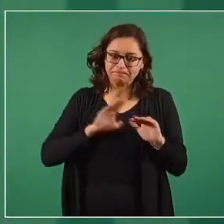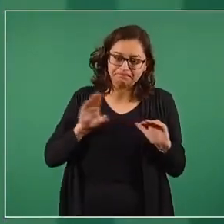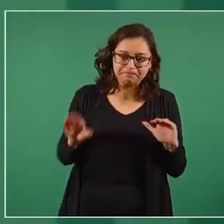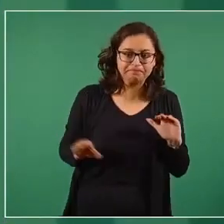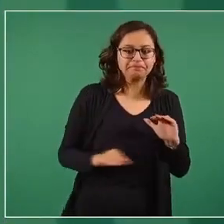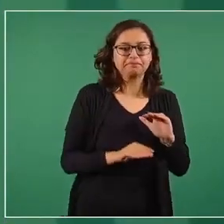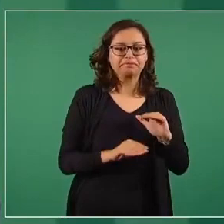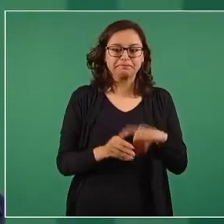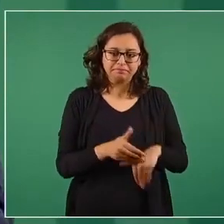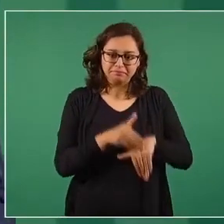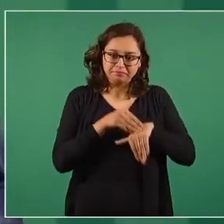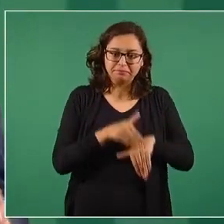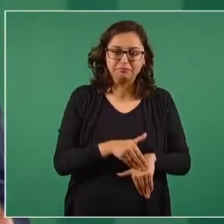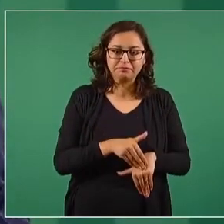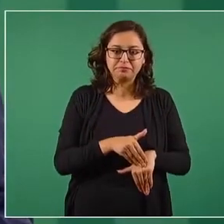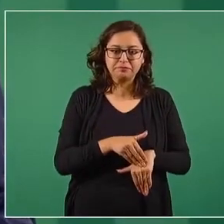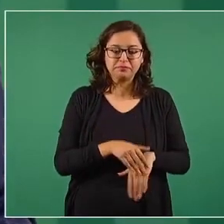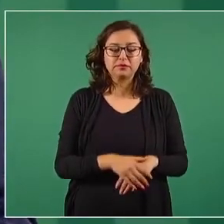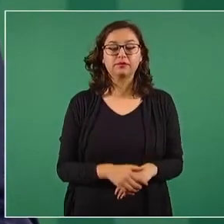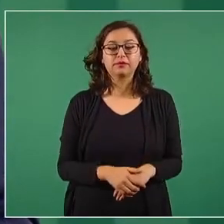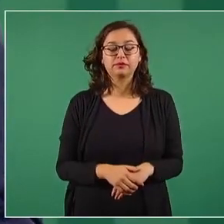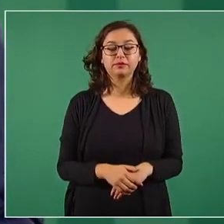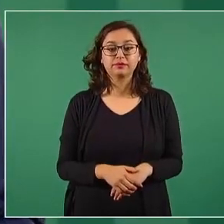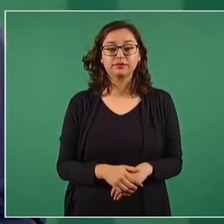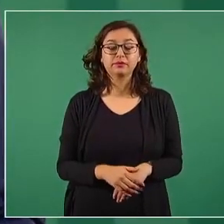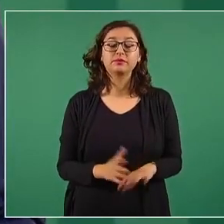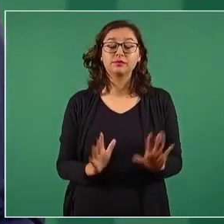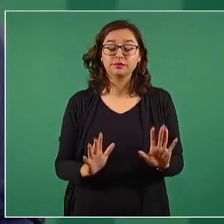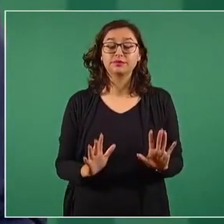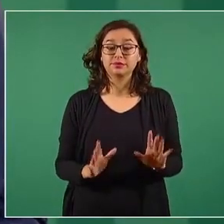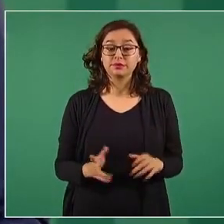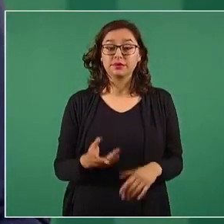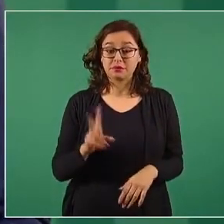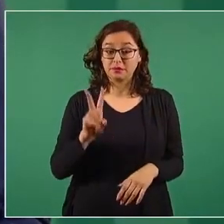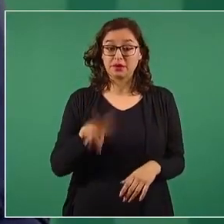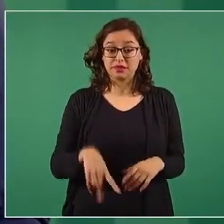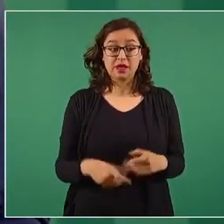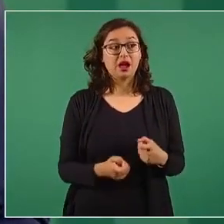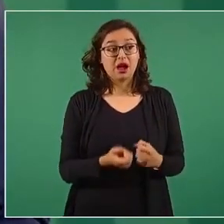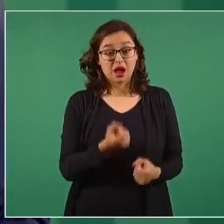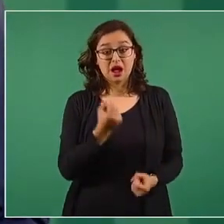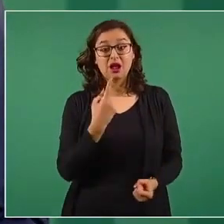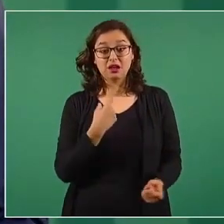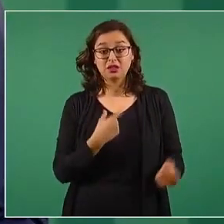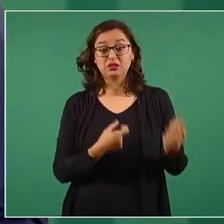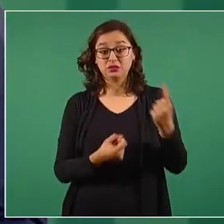subordinado, cuarto poder. Y en algunos casos